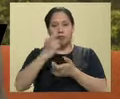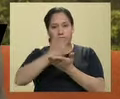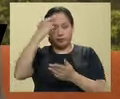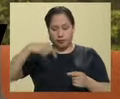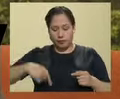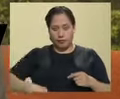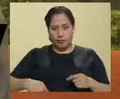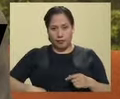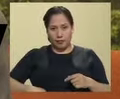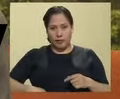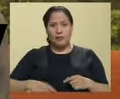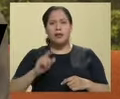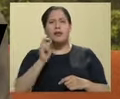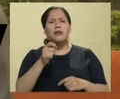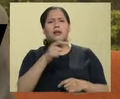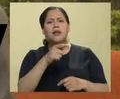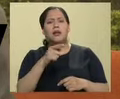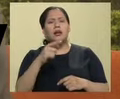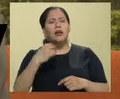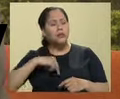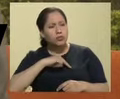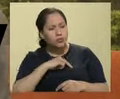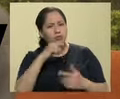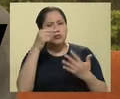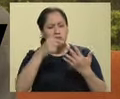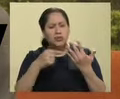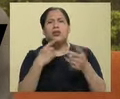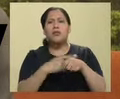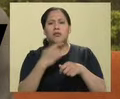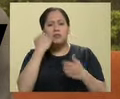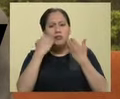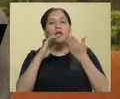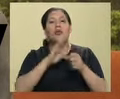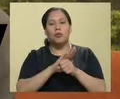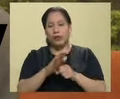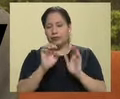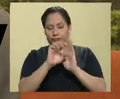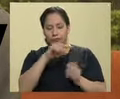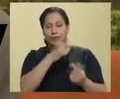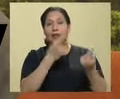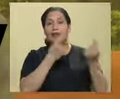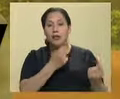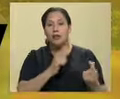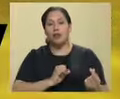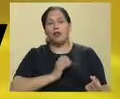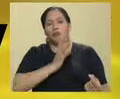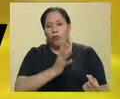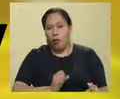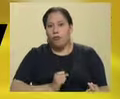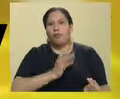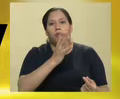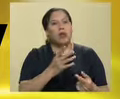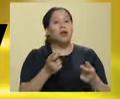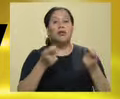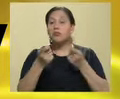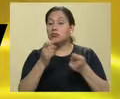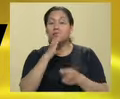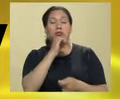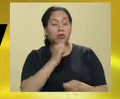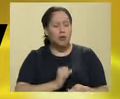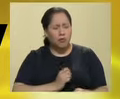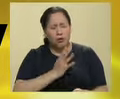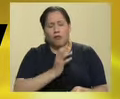¿Qué manifestaciones clínicas vamos a encontrar? Lo primero es que puede el niño tener un vómito incontrolable,